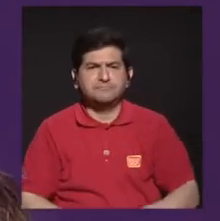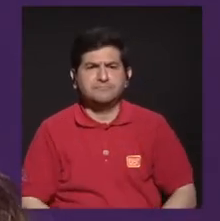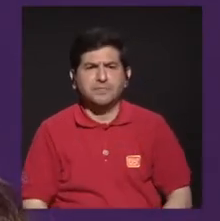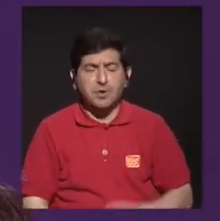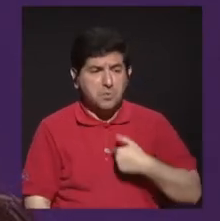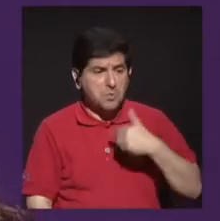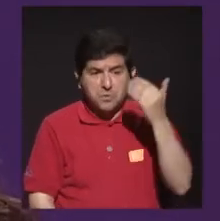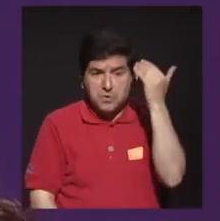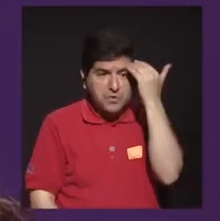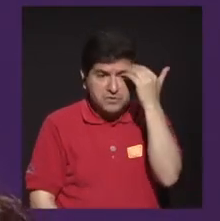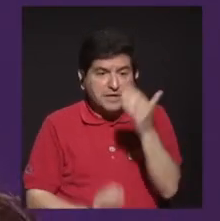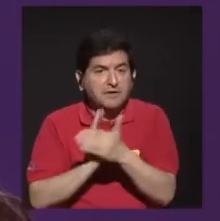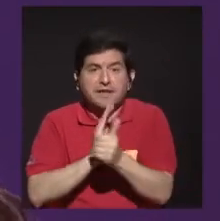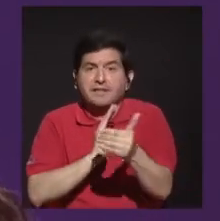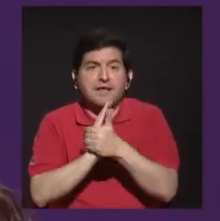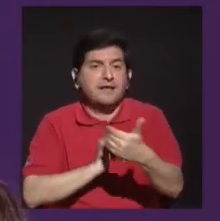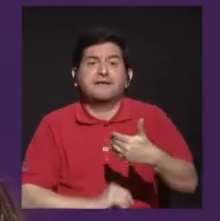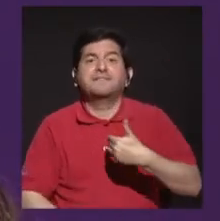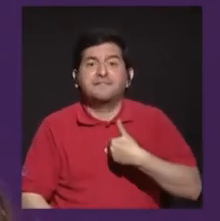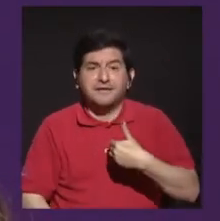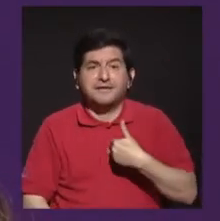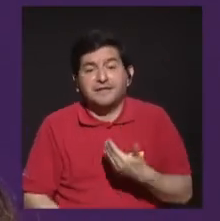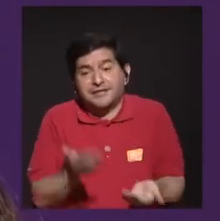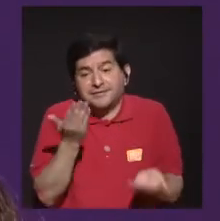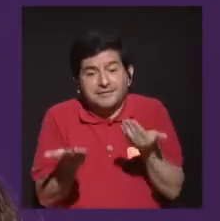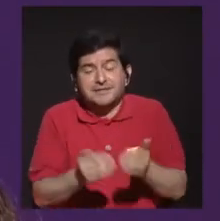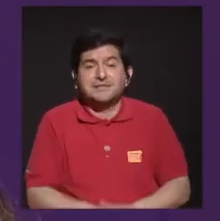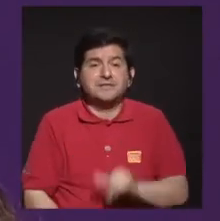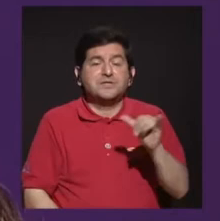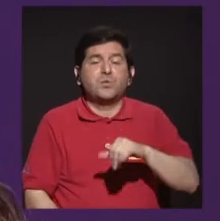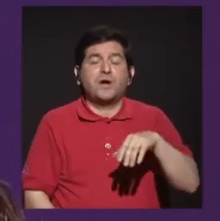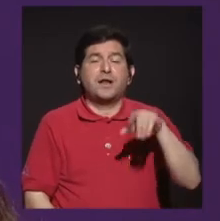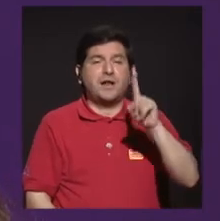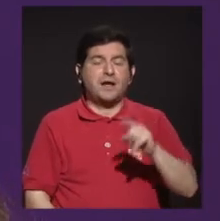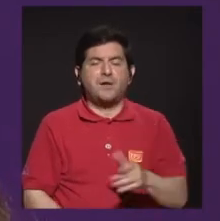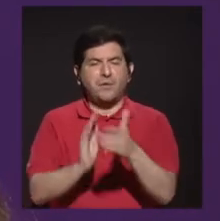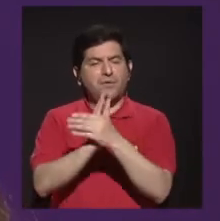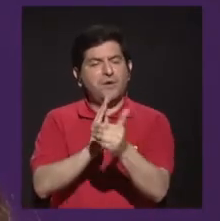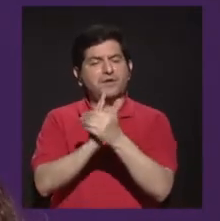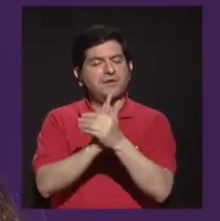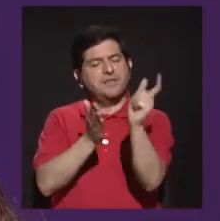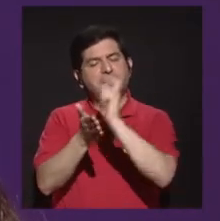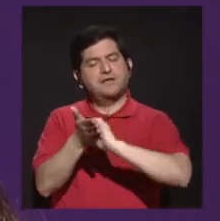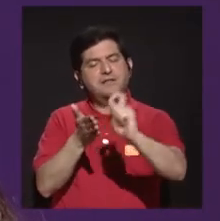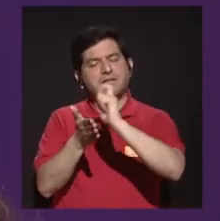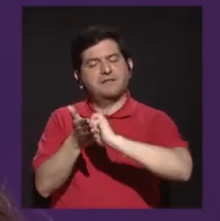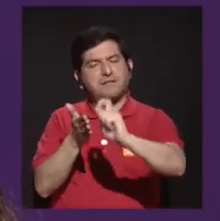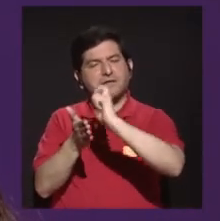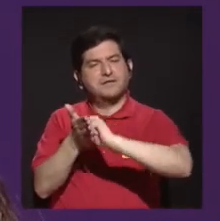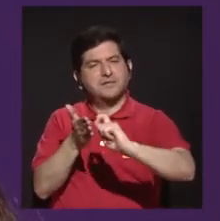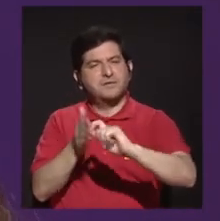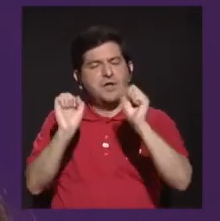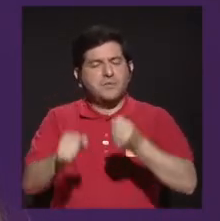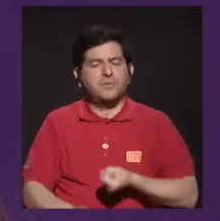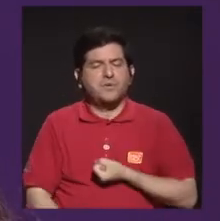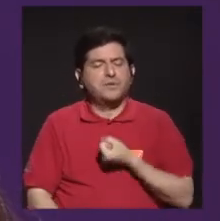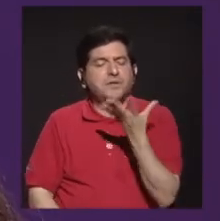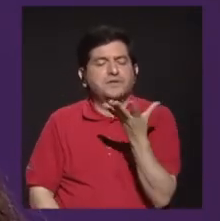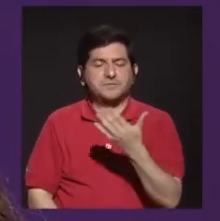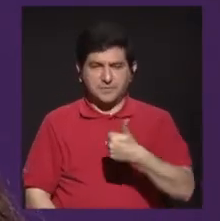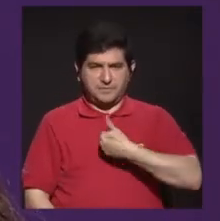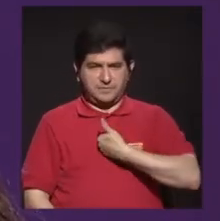no sabía que tenía ese don, por decirlo así, tal vez, de la escritura, de escribir, de sacar algo de mí.